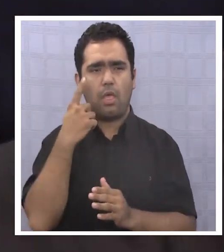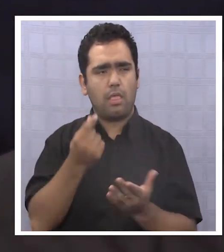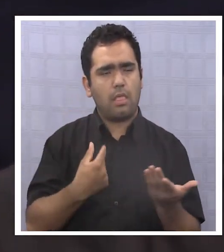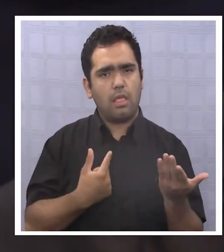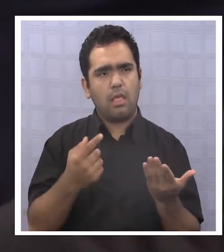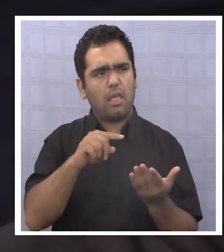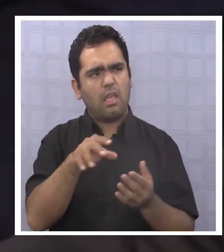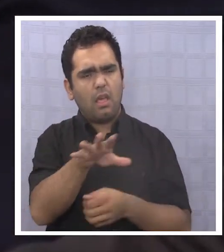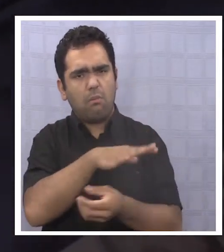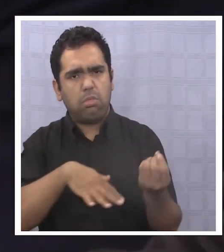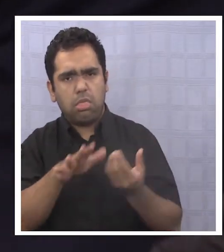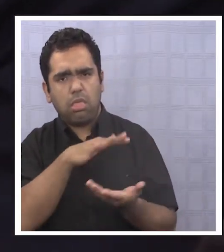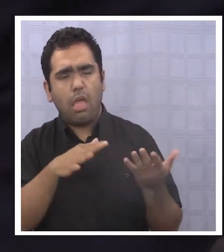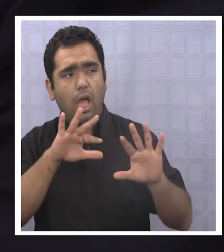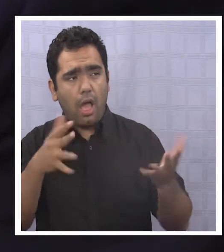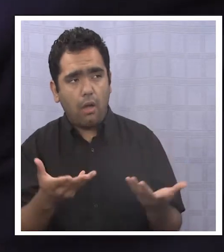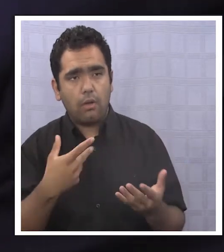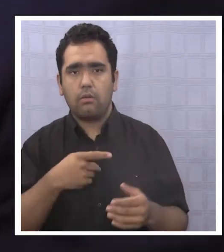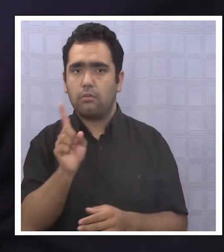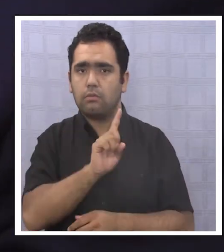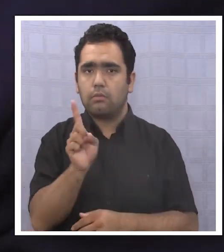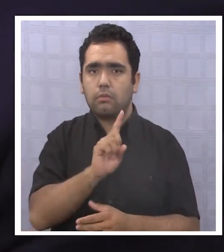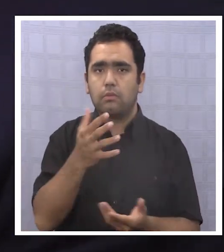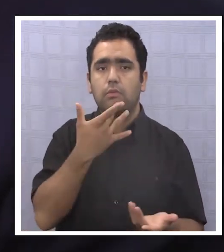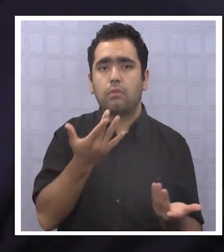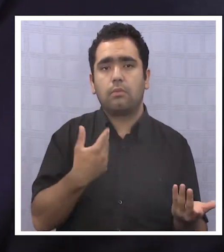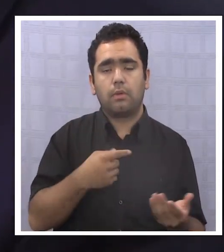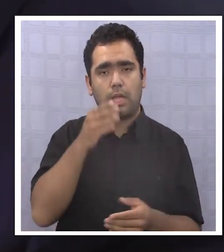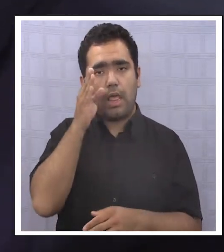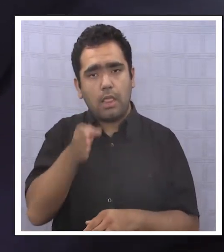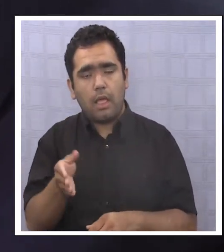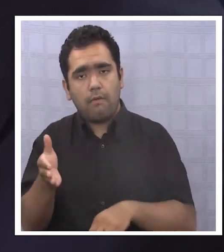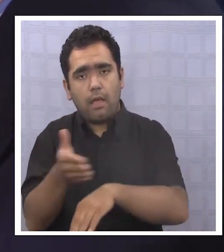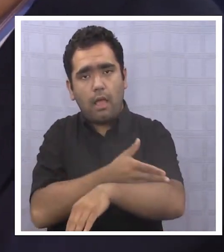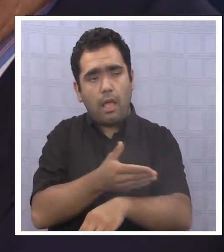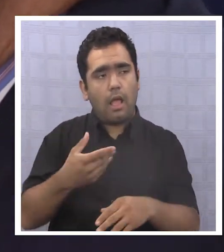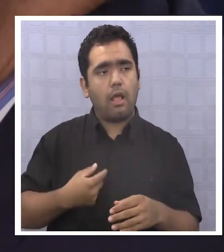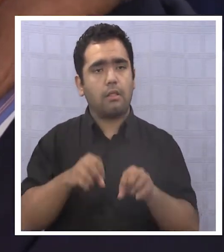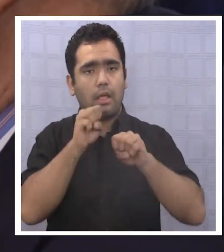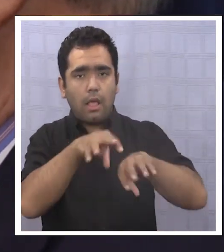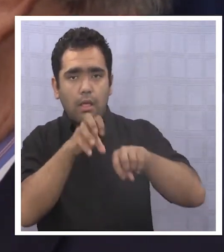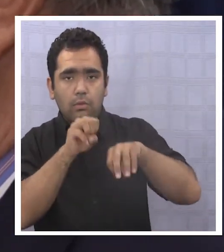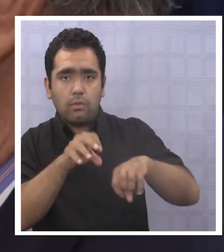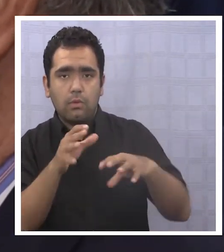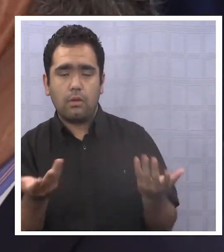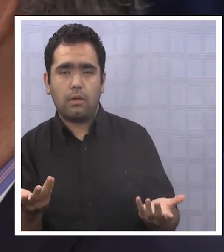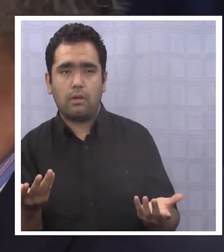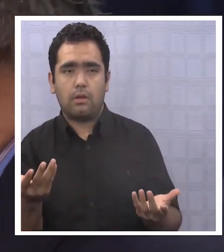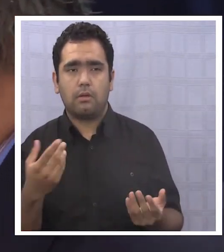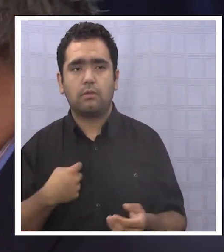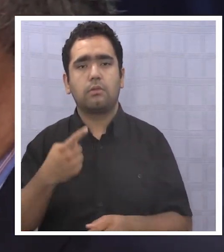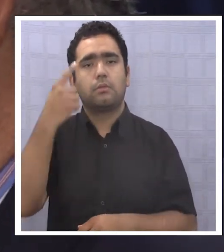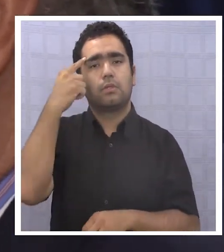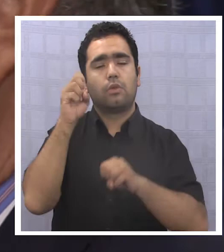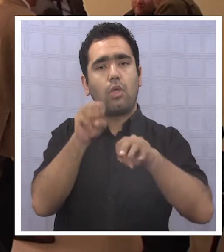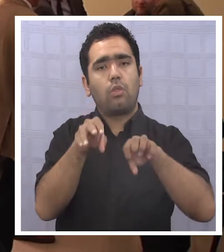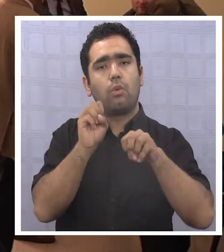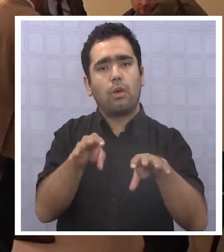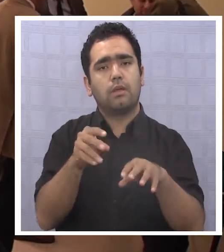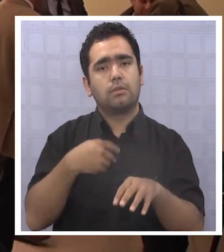que tiene hoy día si se lo hubiera educado igual como educamos a todos nuestros hijos. La educación